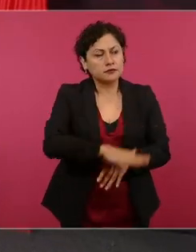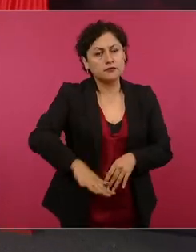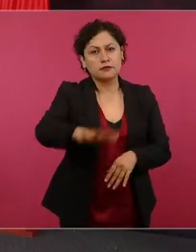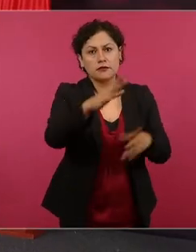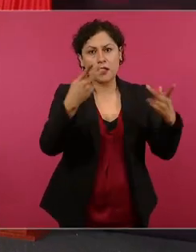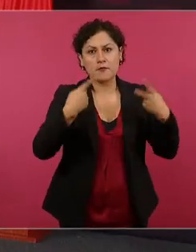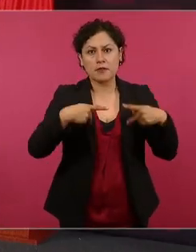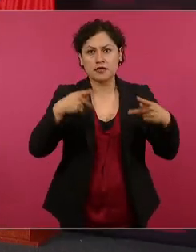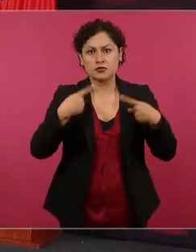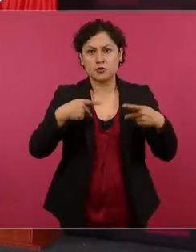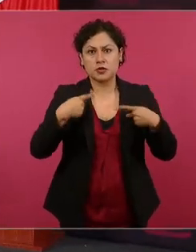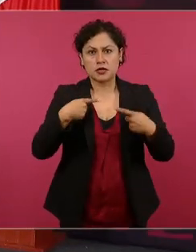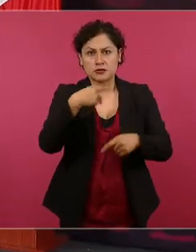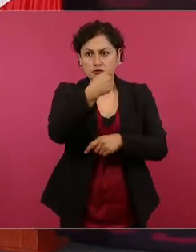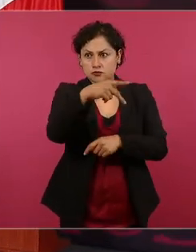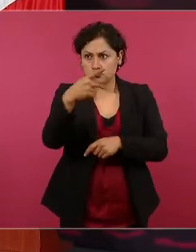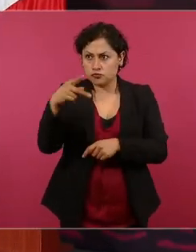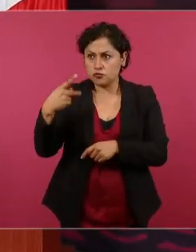a los jueces,